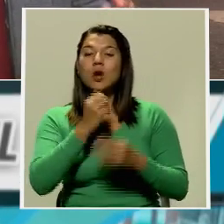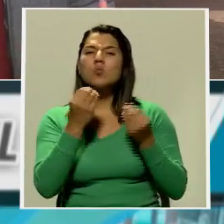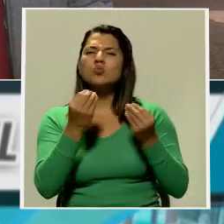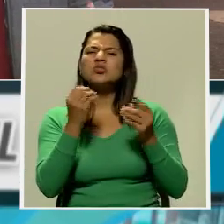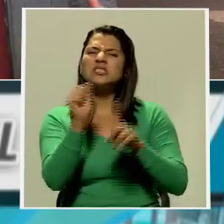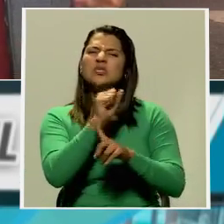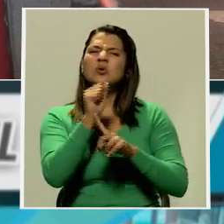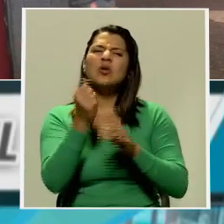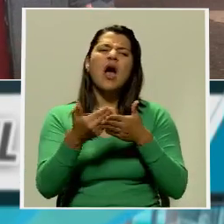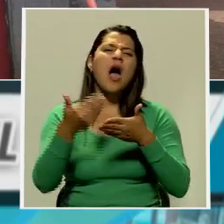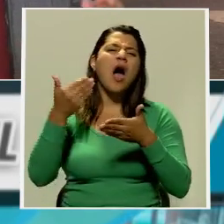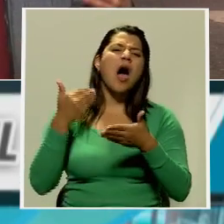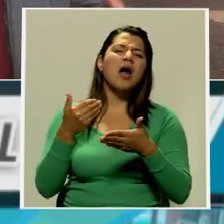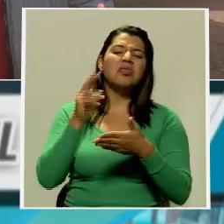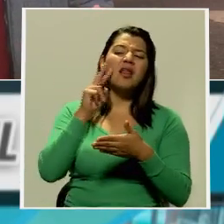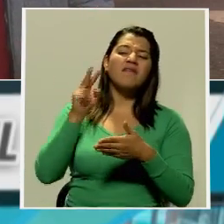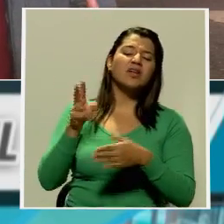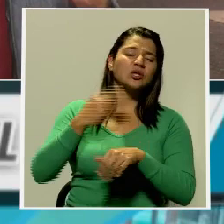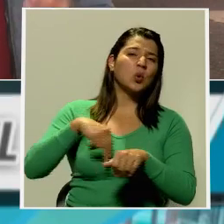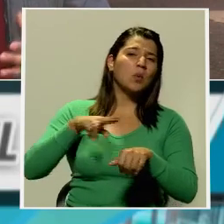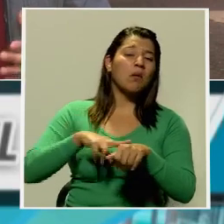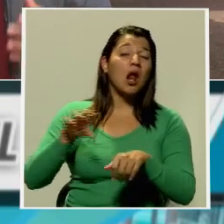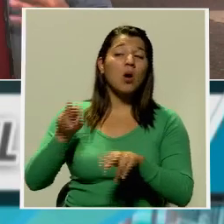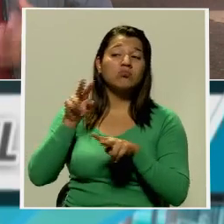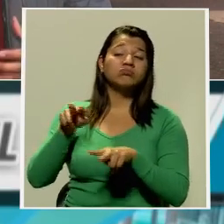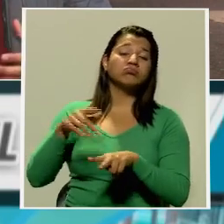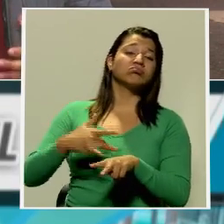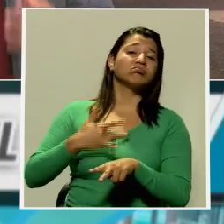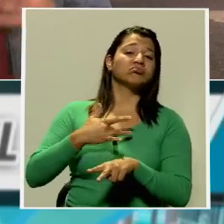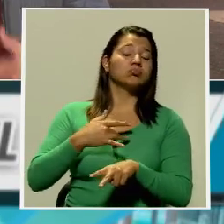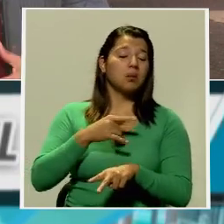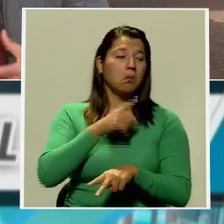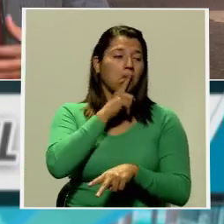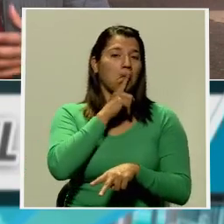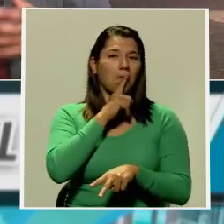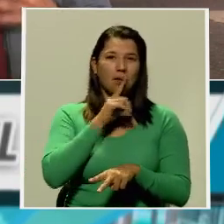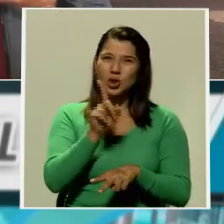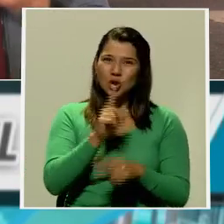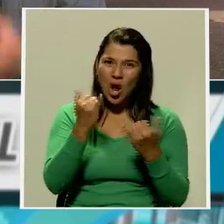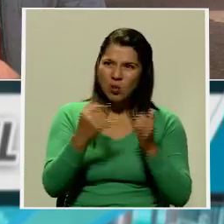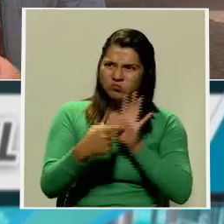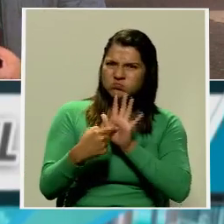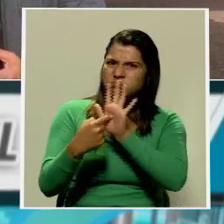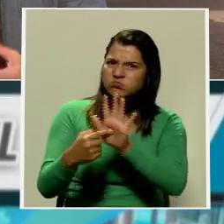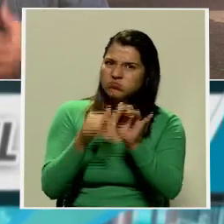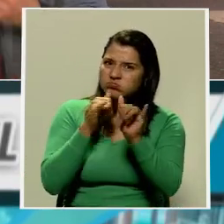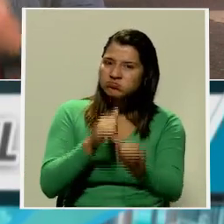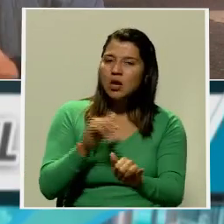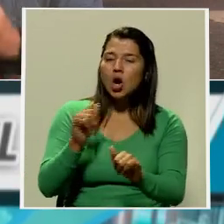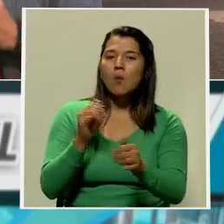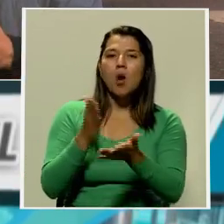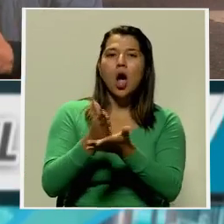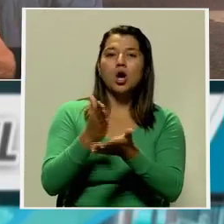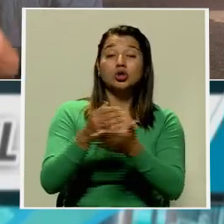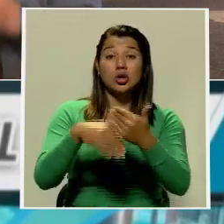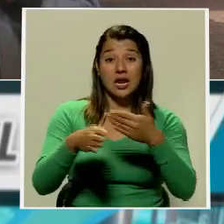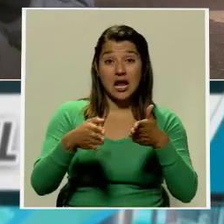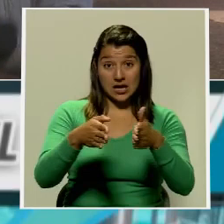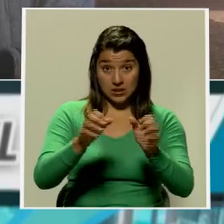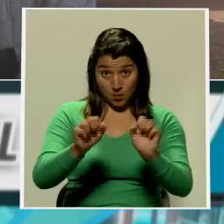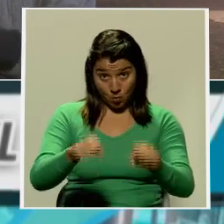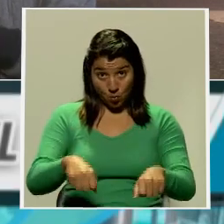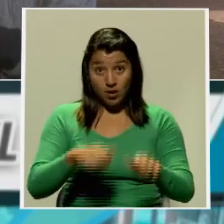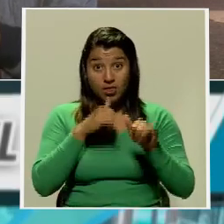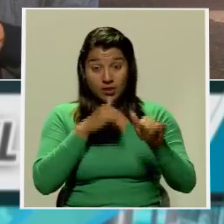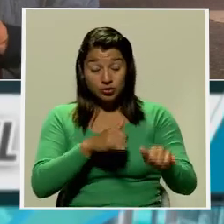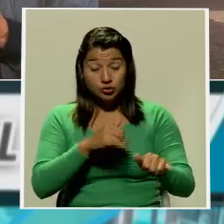se cometían y no se veían como tal, ahora se están ya visualizando como acoso callejero y que puede ser denunciado y que la